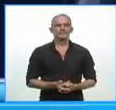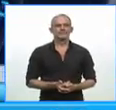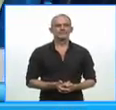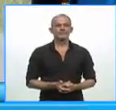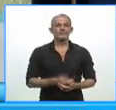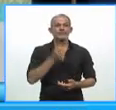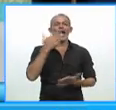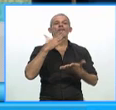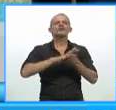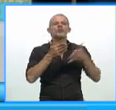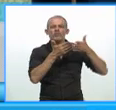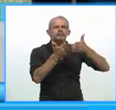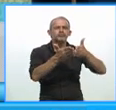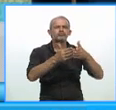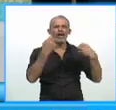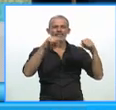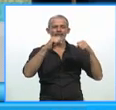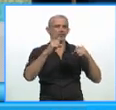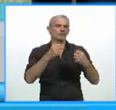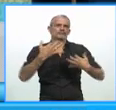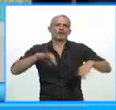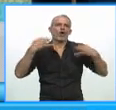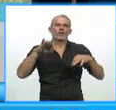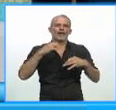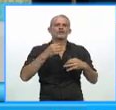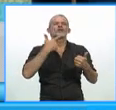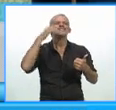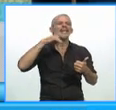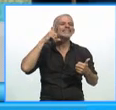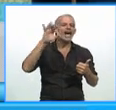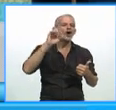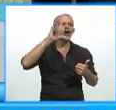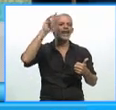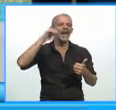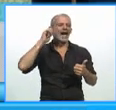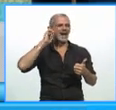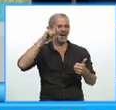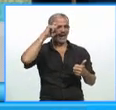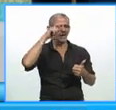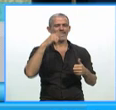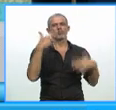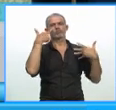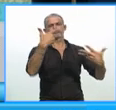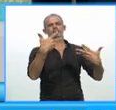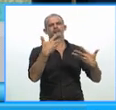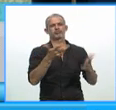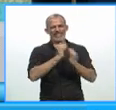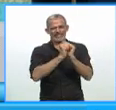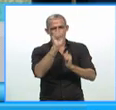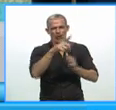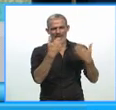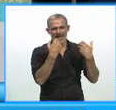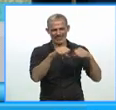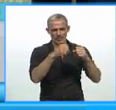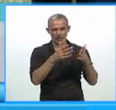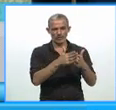Si hablamos de náutica en la Argentina, no podemos dejar de nombrar a Santiago Langhi como uno de los máximos referentes de la historia de este deporte.